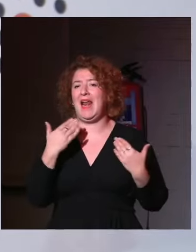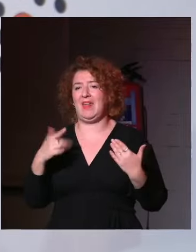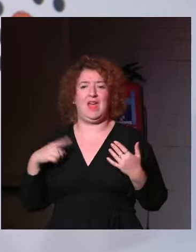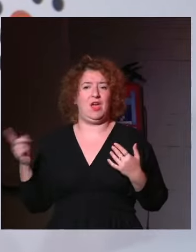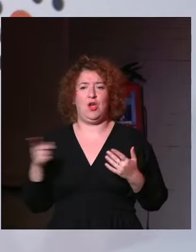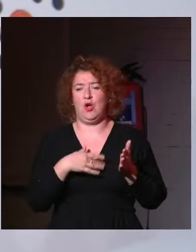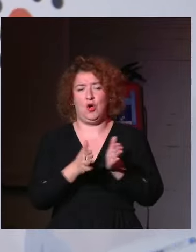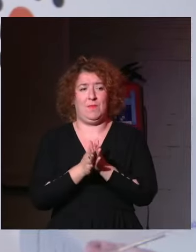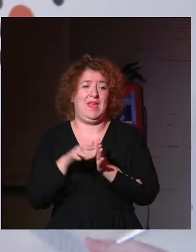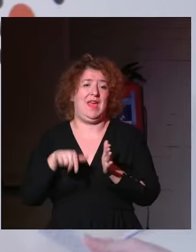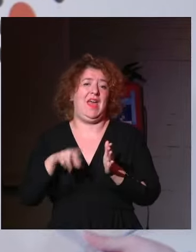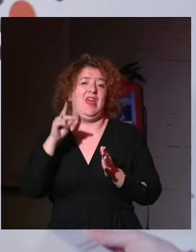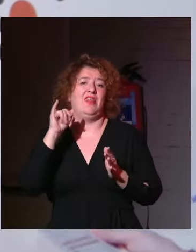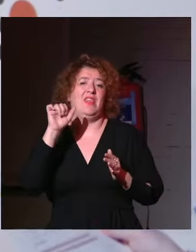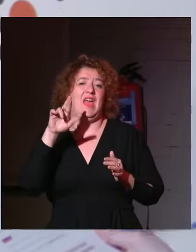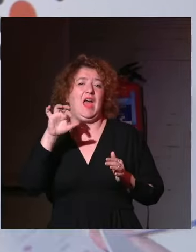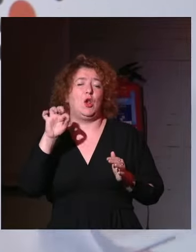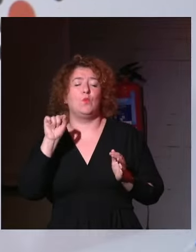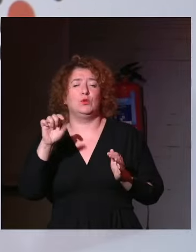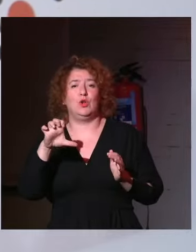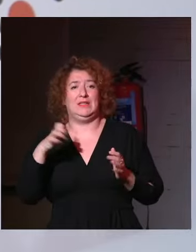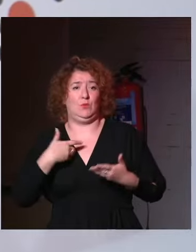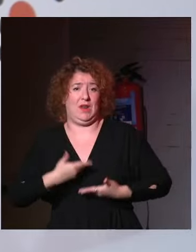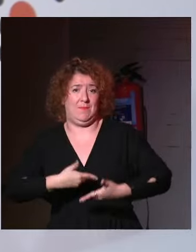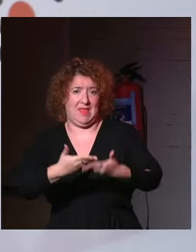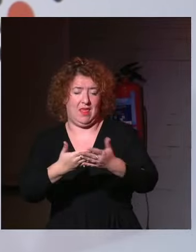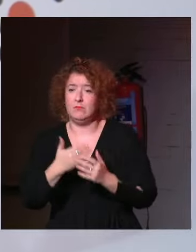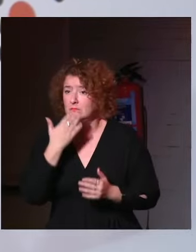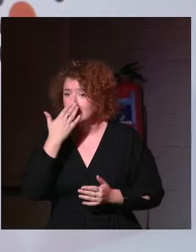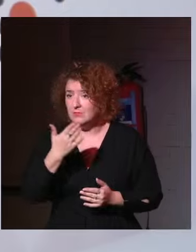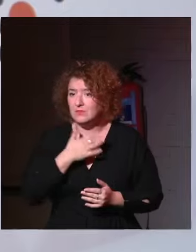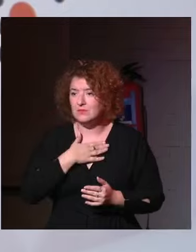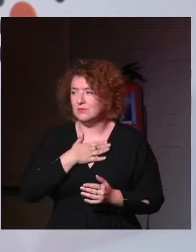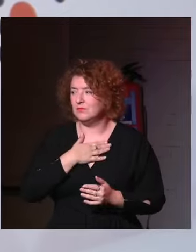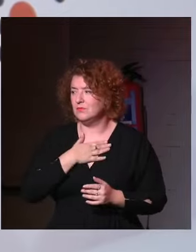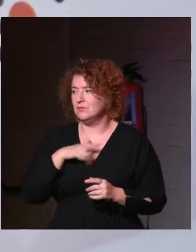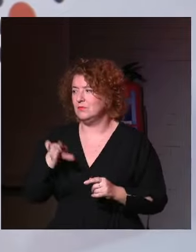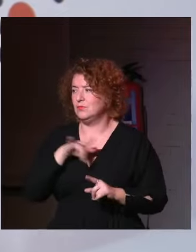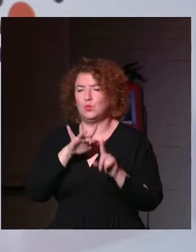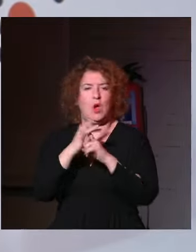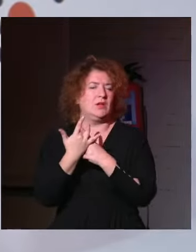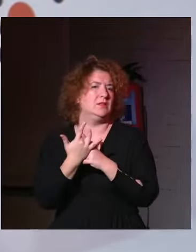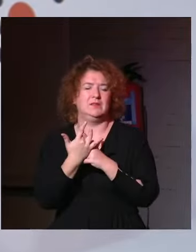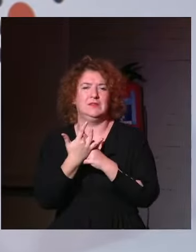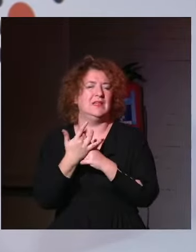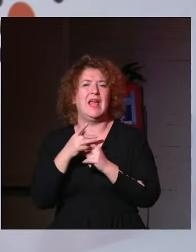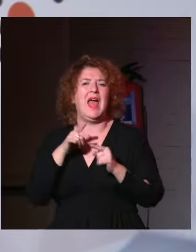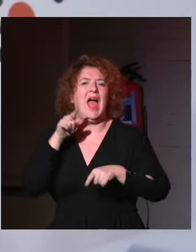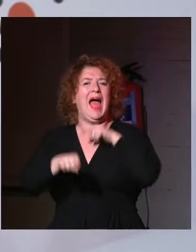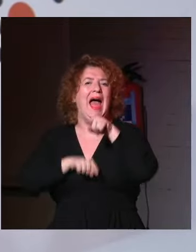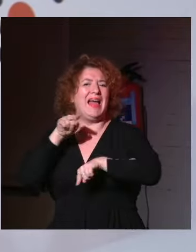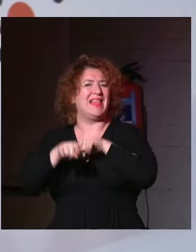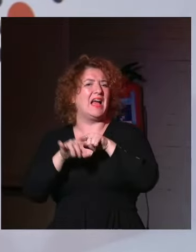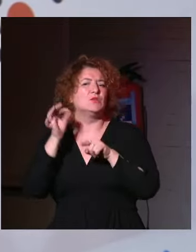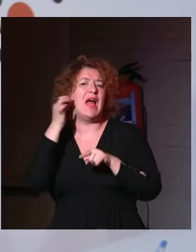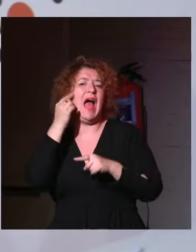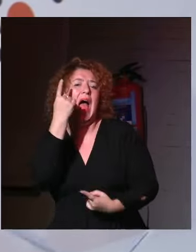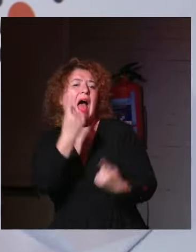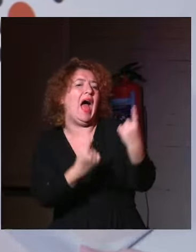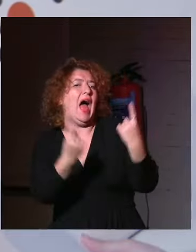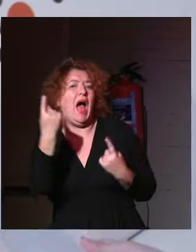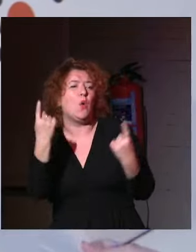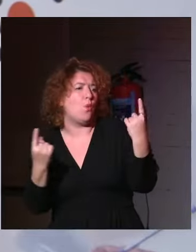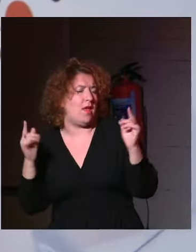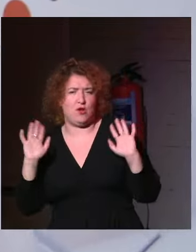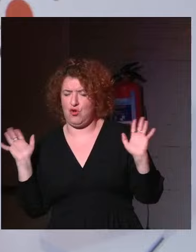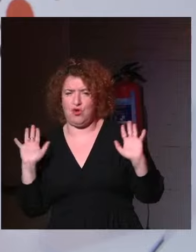y el diario.es por la invitación yo creo que estamos ante algo que no es solamente los ataques a algunas periodistas sino